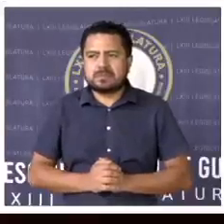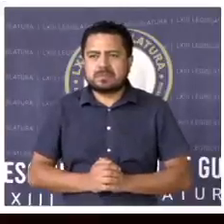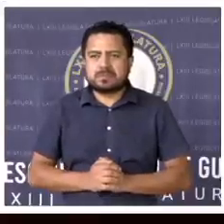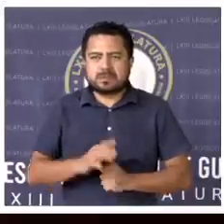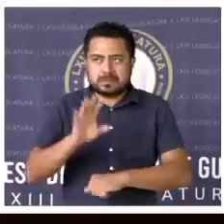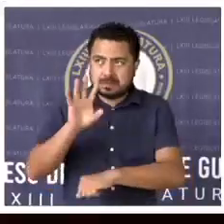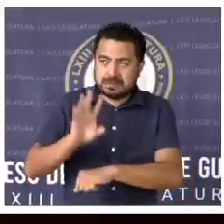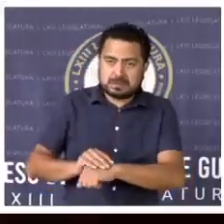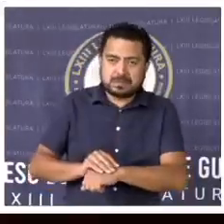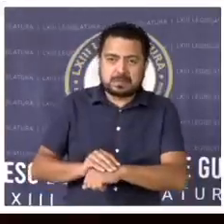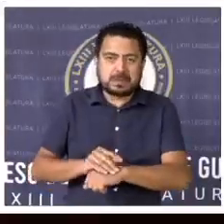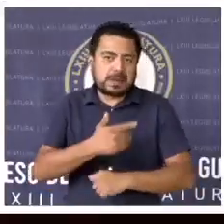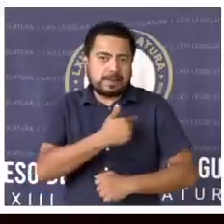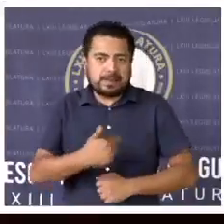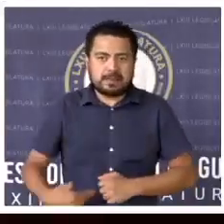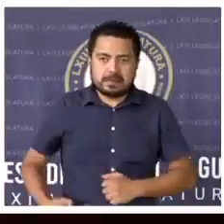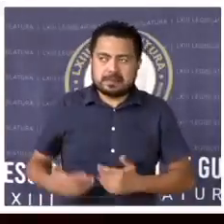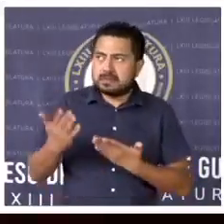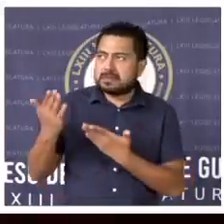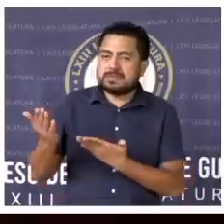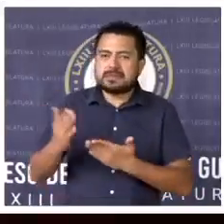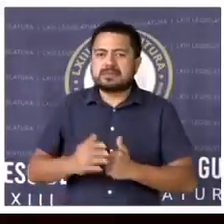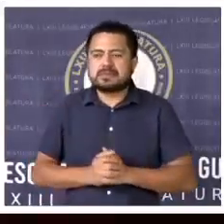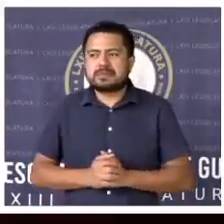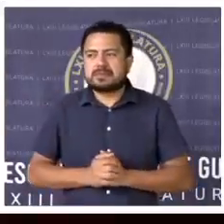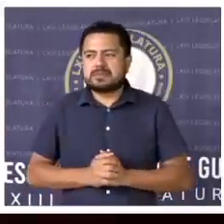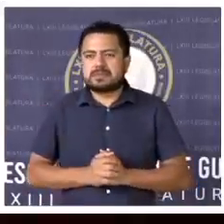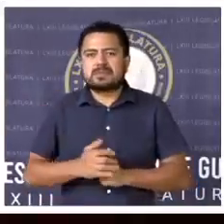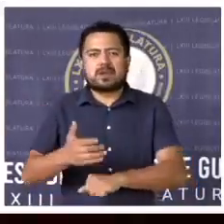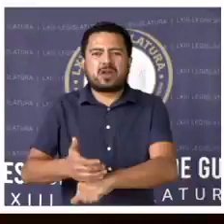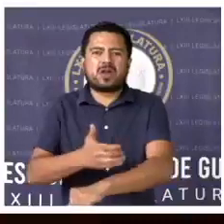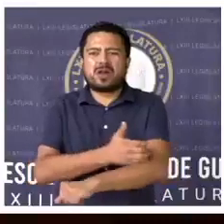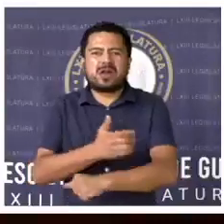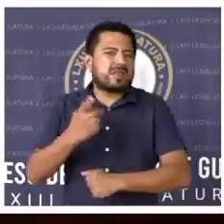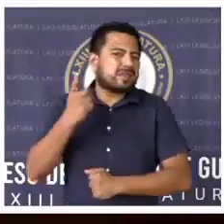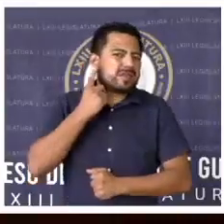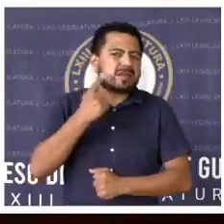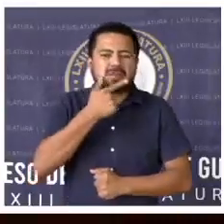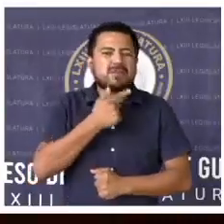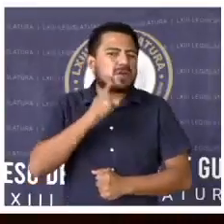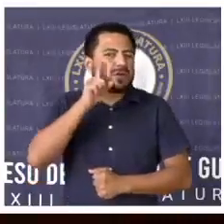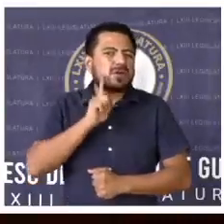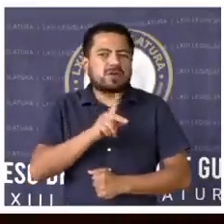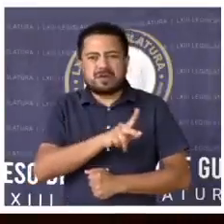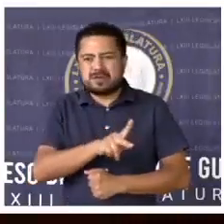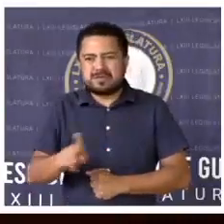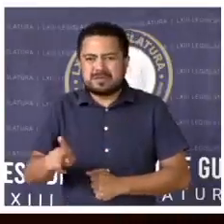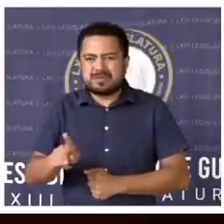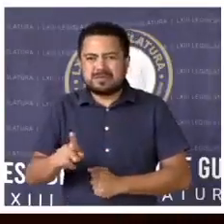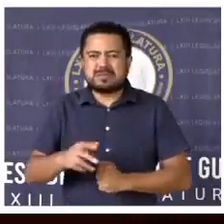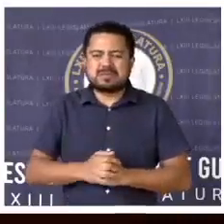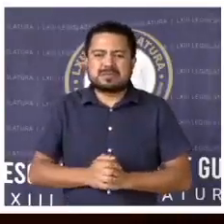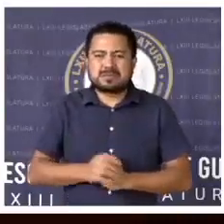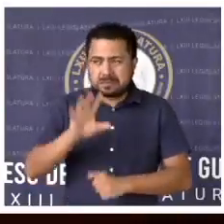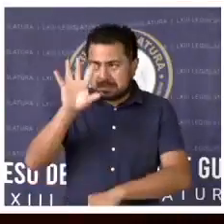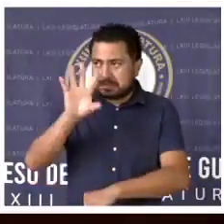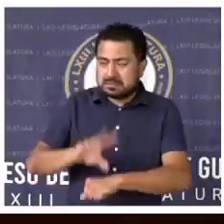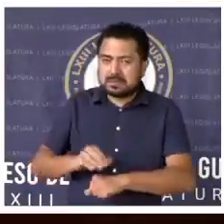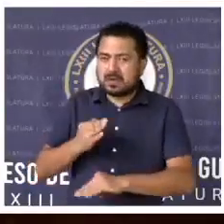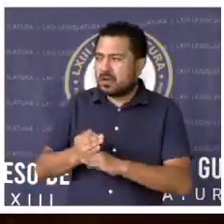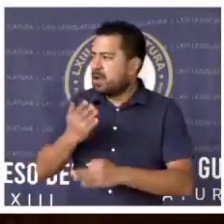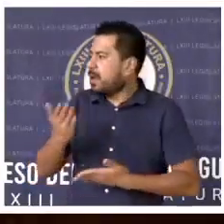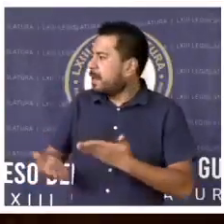con el permiso de la presidenta compañeras diputadas compañeros diputados Me permito